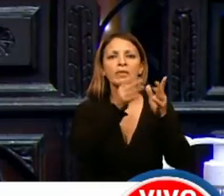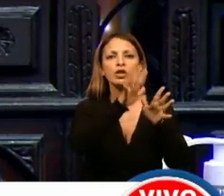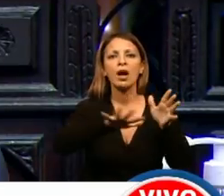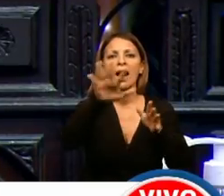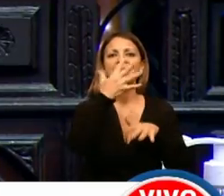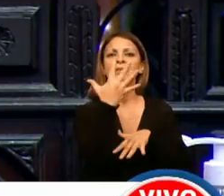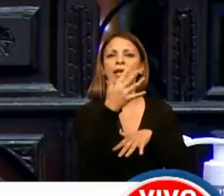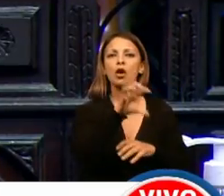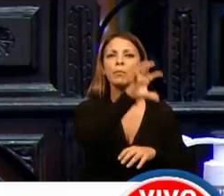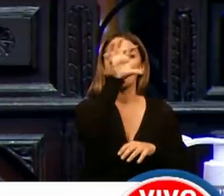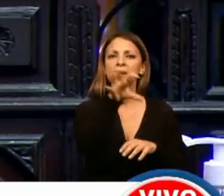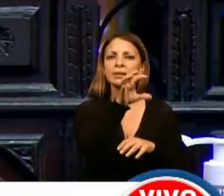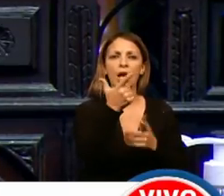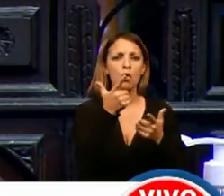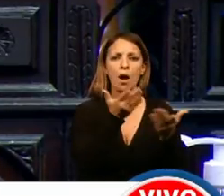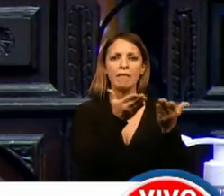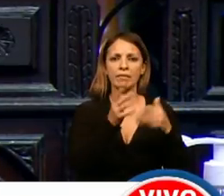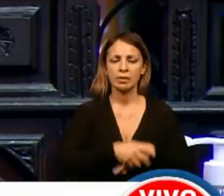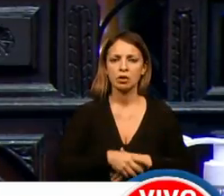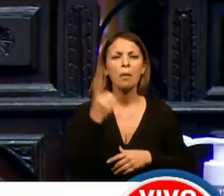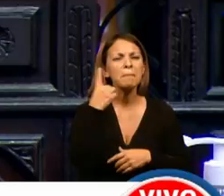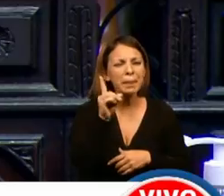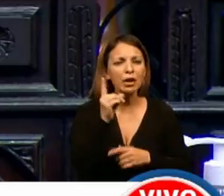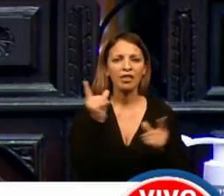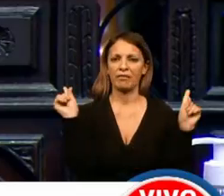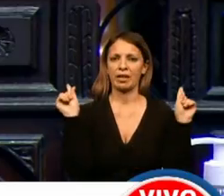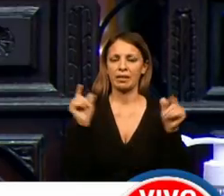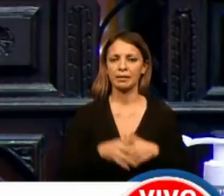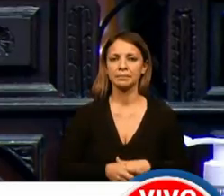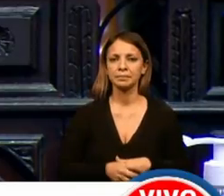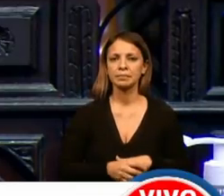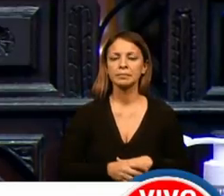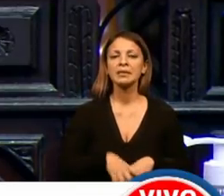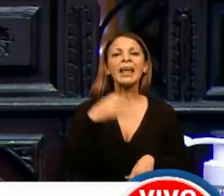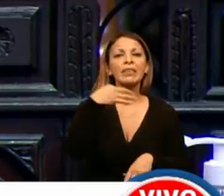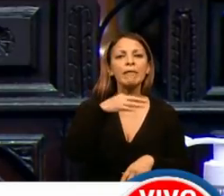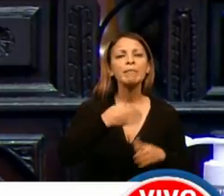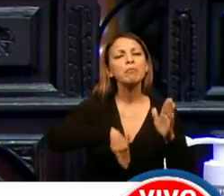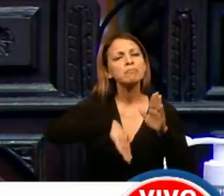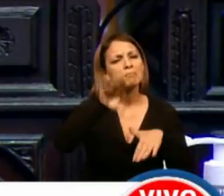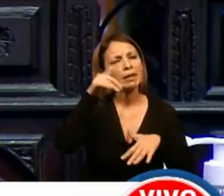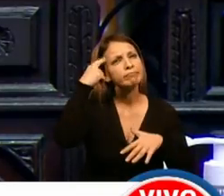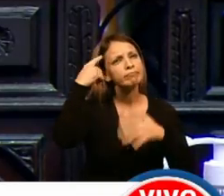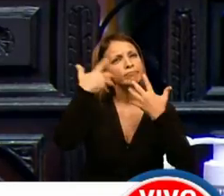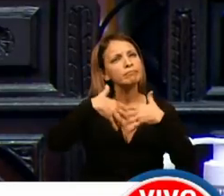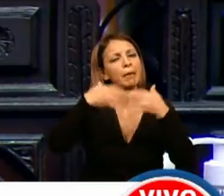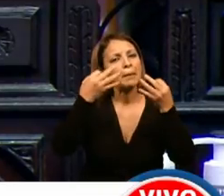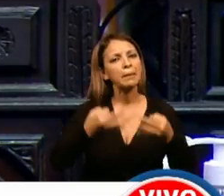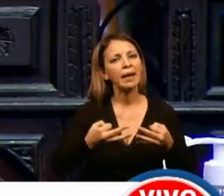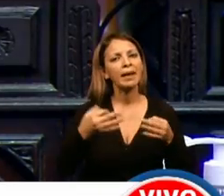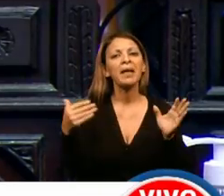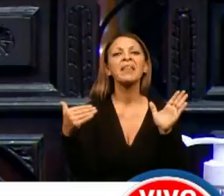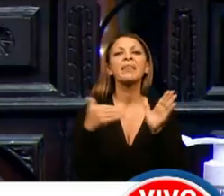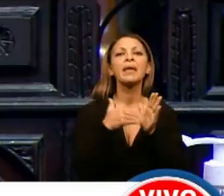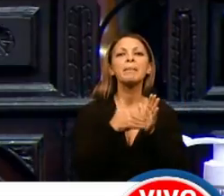esto pero con una diferencia presidente vamos a ser más razonables vamos a pedir estacionalidad